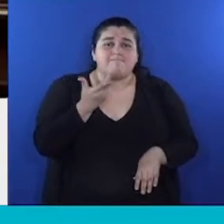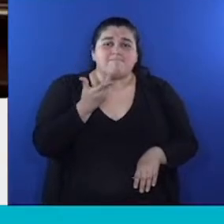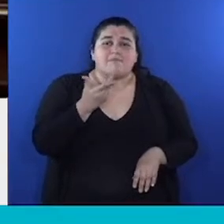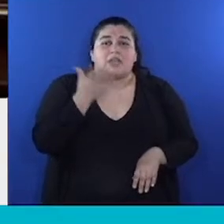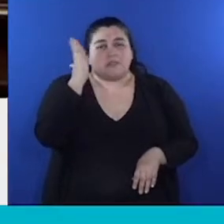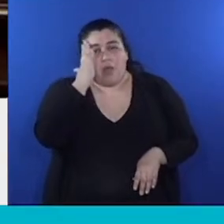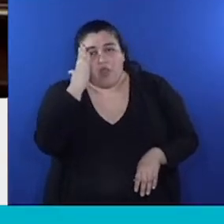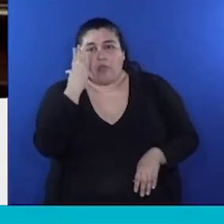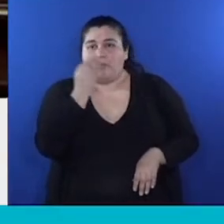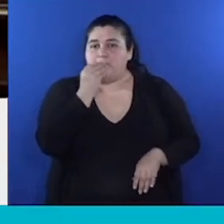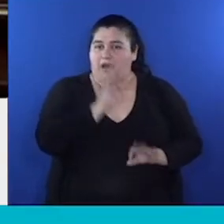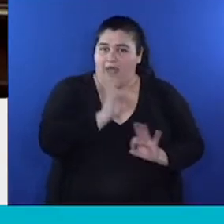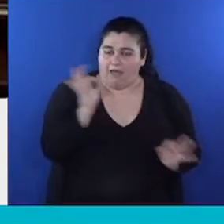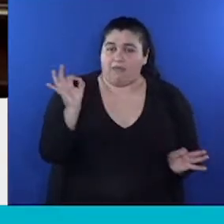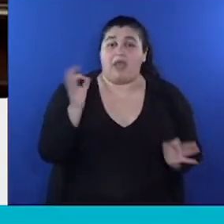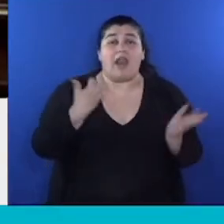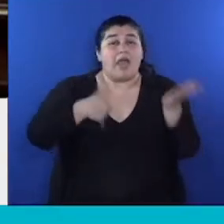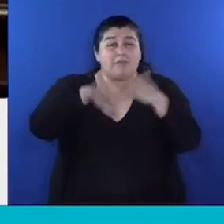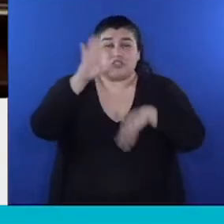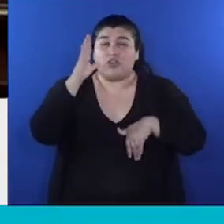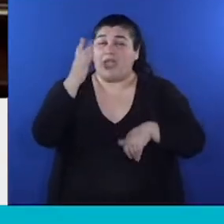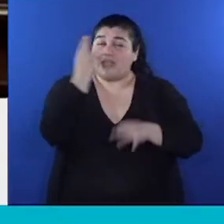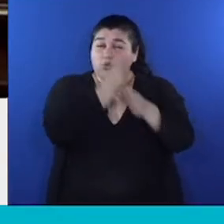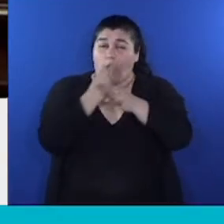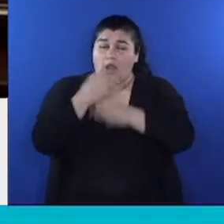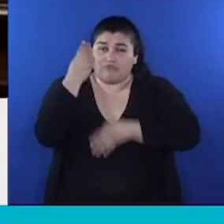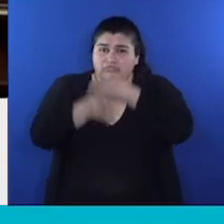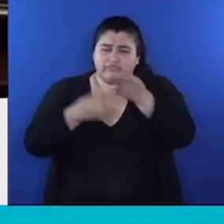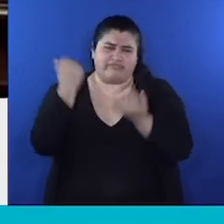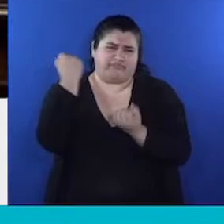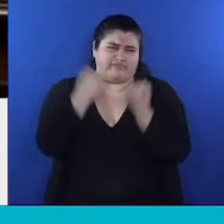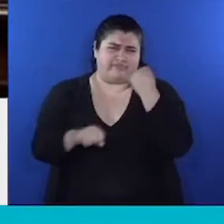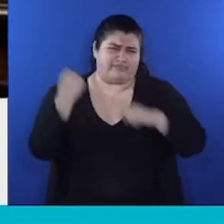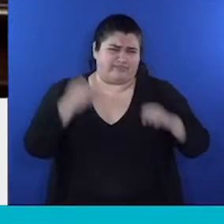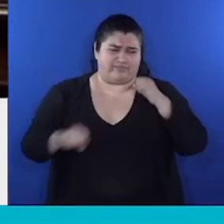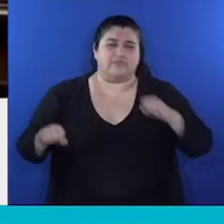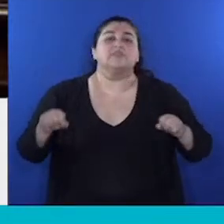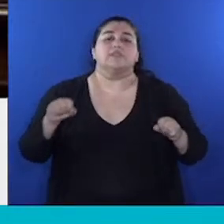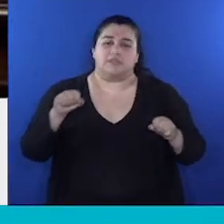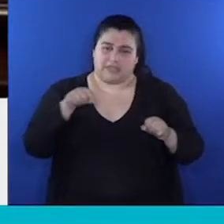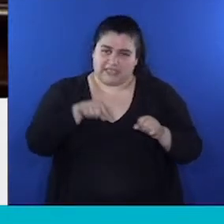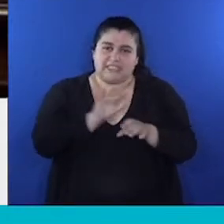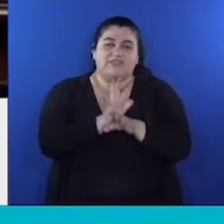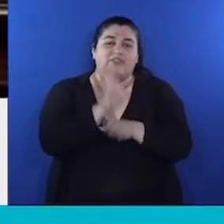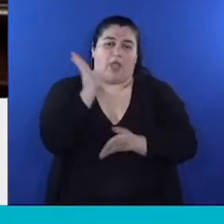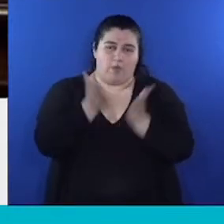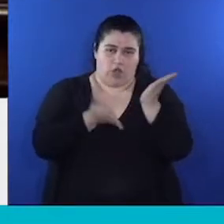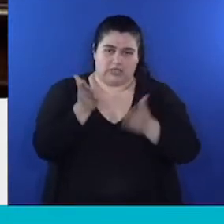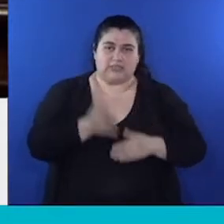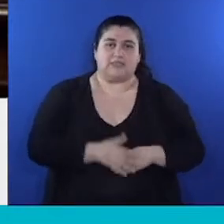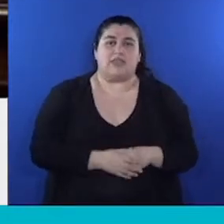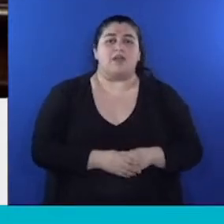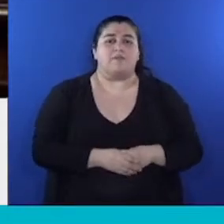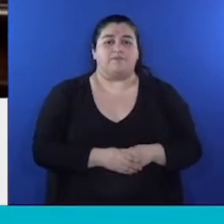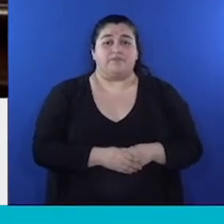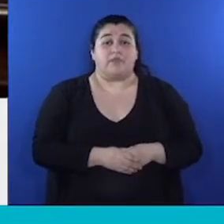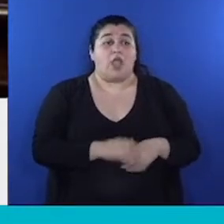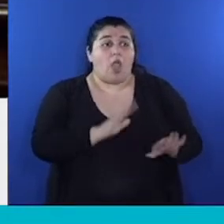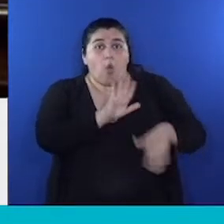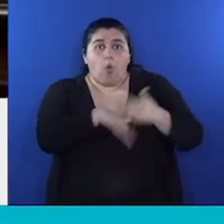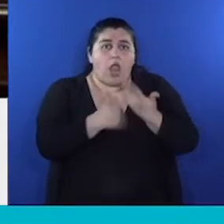El mayor ausentismo escolar lo tiene la provincia de Buenos Aires, también es violencia. La